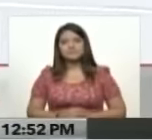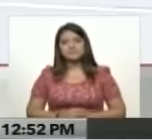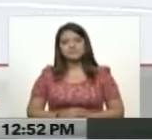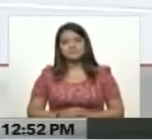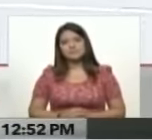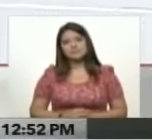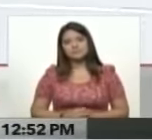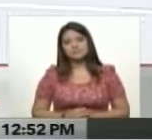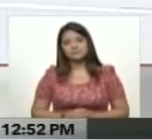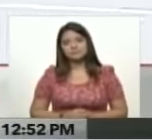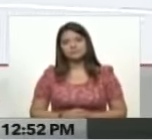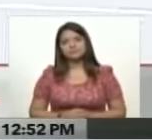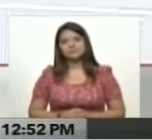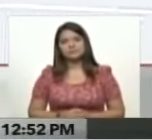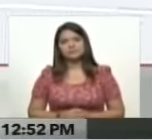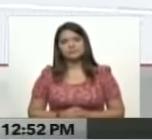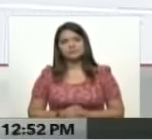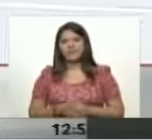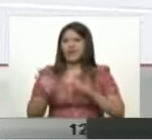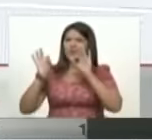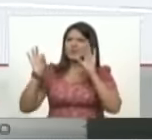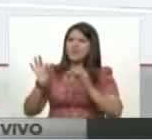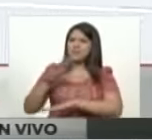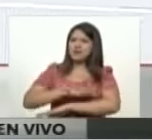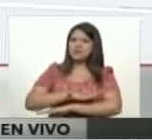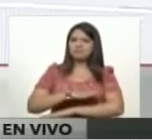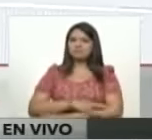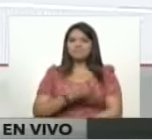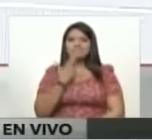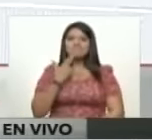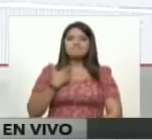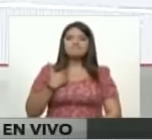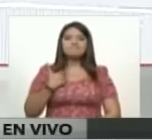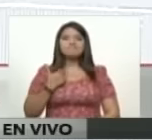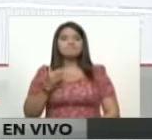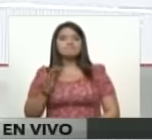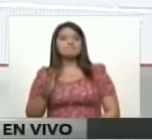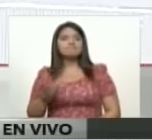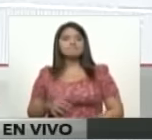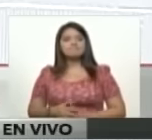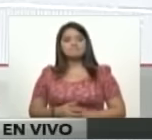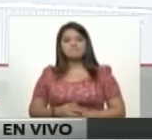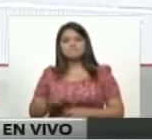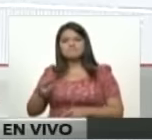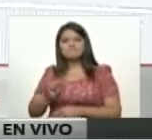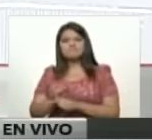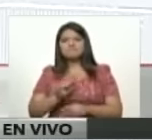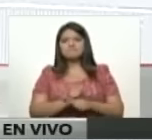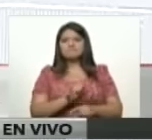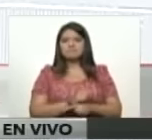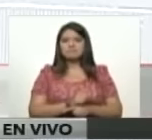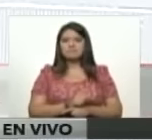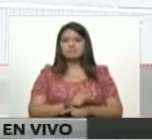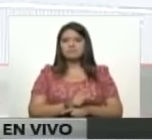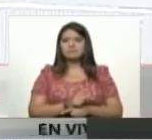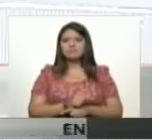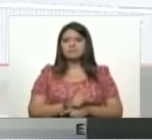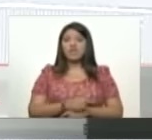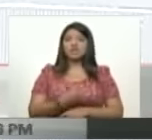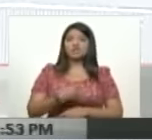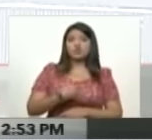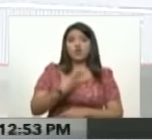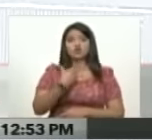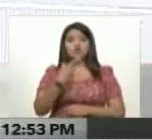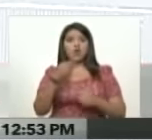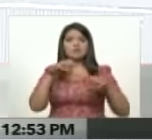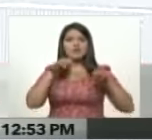Se comportaba de una manera arrogante y amenazadora. Ni renuncio ni me